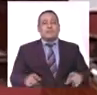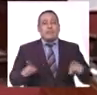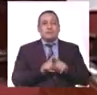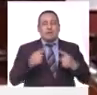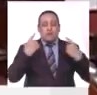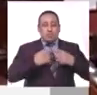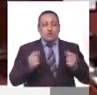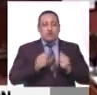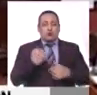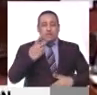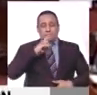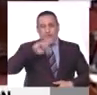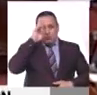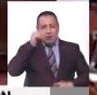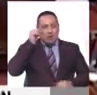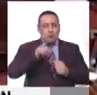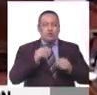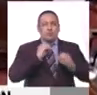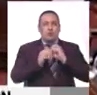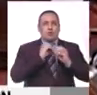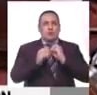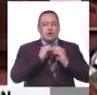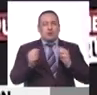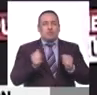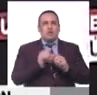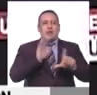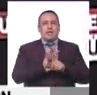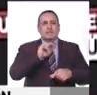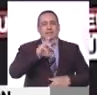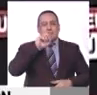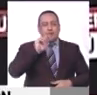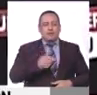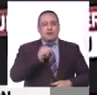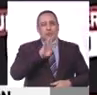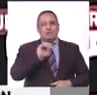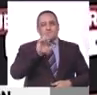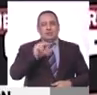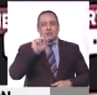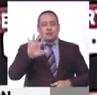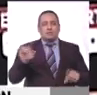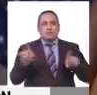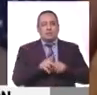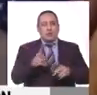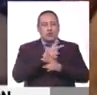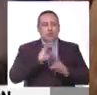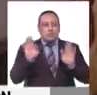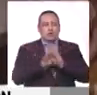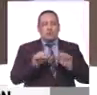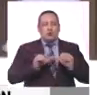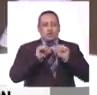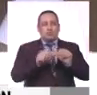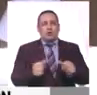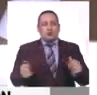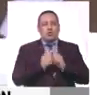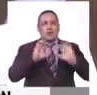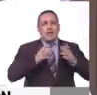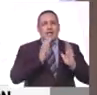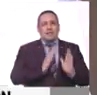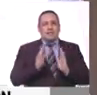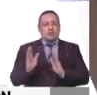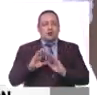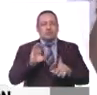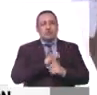La representación nacional aprobó modificar la ley 30.435 para preservar la vigencia de la